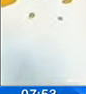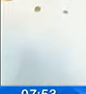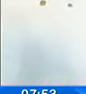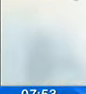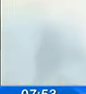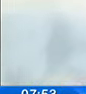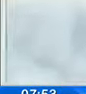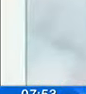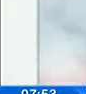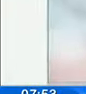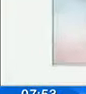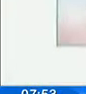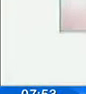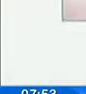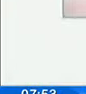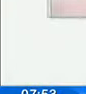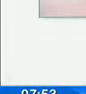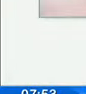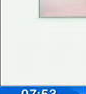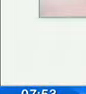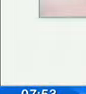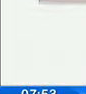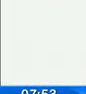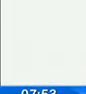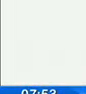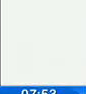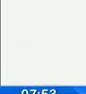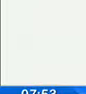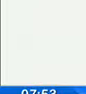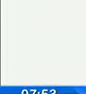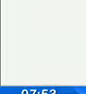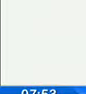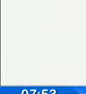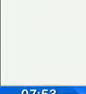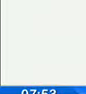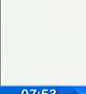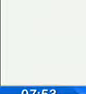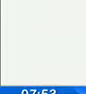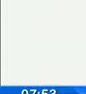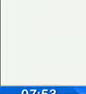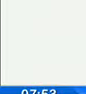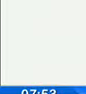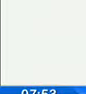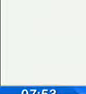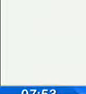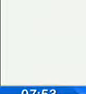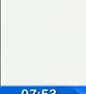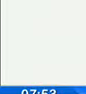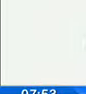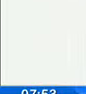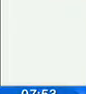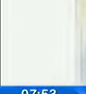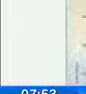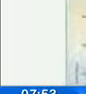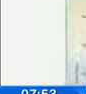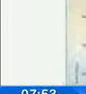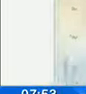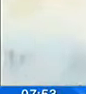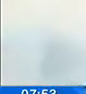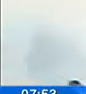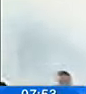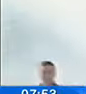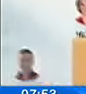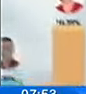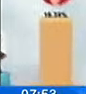87.6%. Eso es lo que está hasta este momento revisado, dice el Consejo Nacional Electoral, de los cuales el resultado da